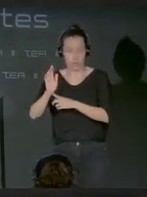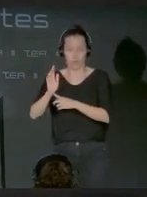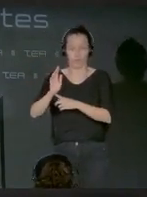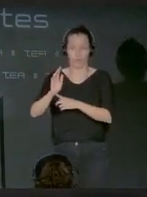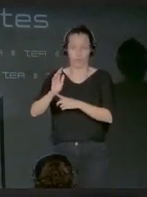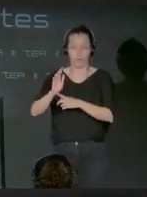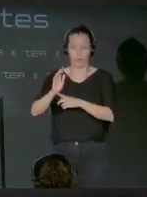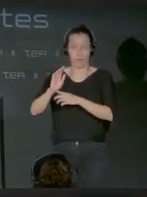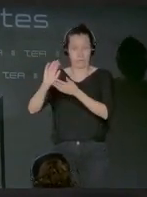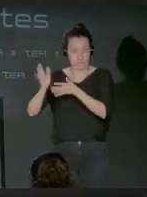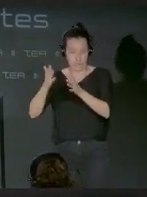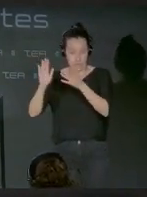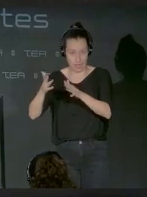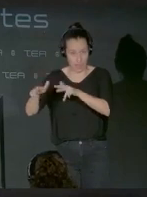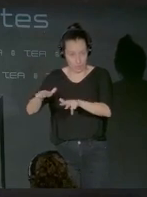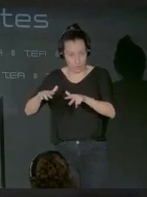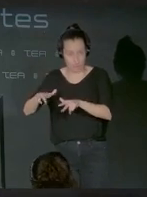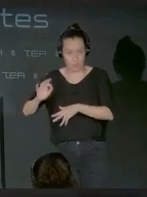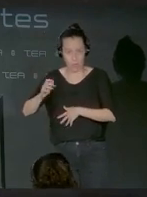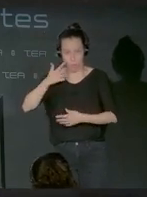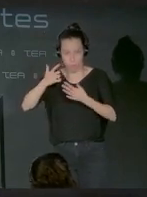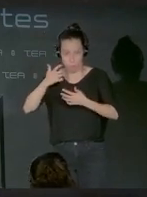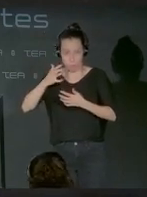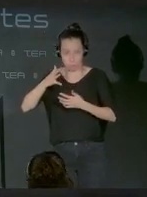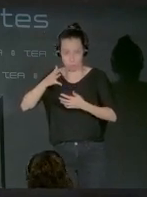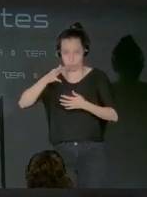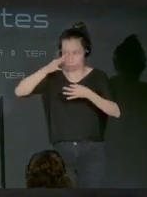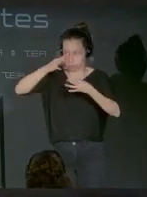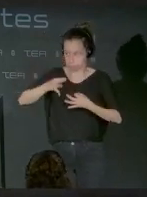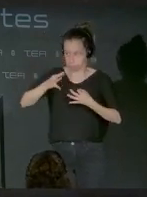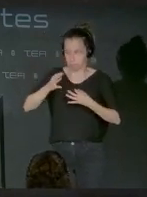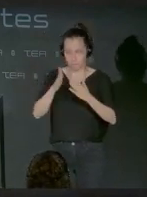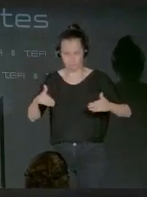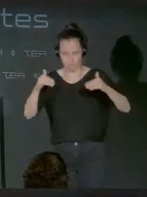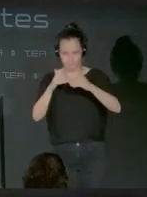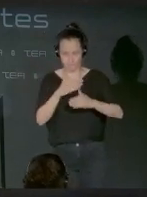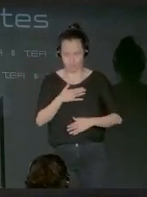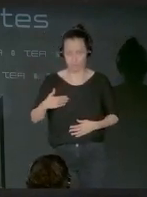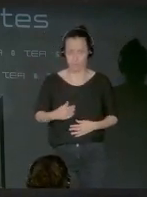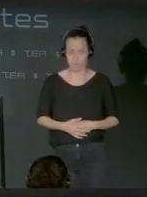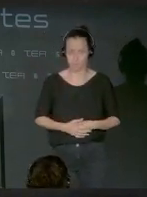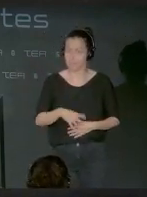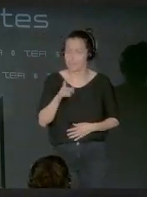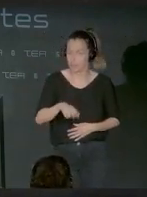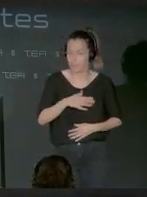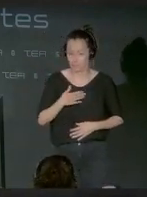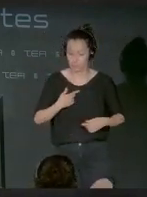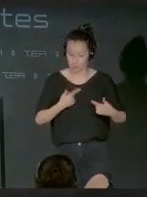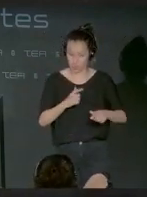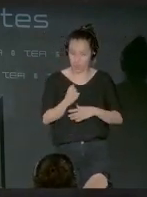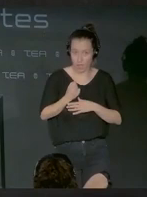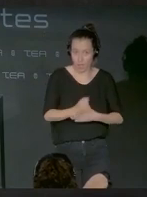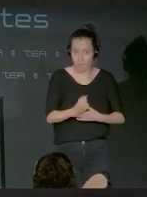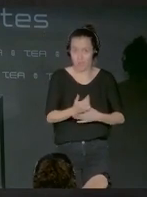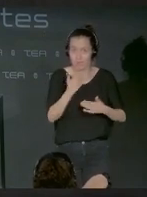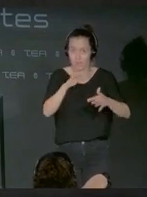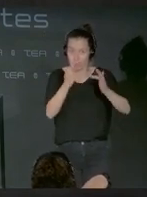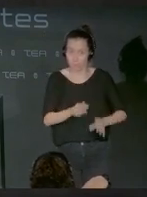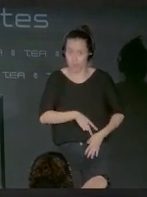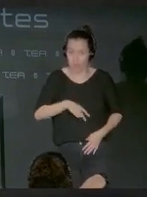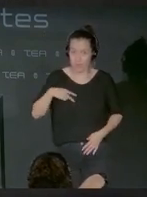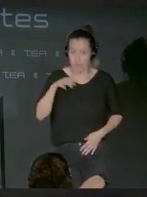las series audiovisuales o los espectáculos en vivo también proponemos intensificar el apoyo al sector a través de los presupuestos generales